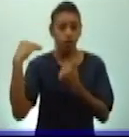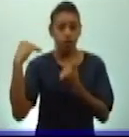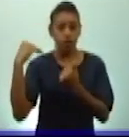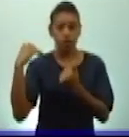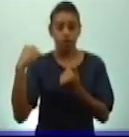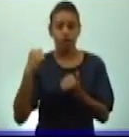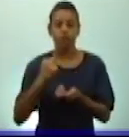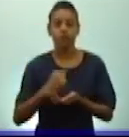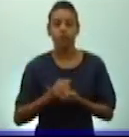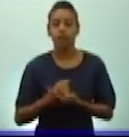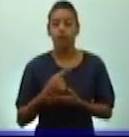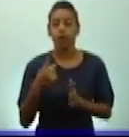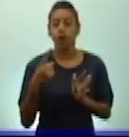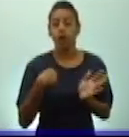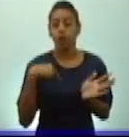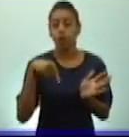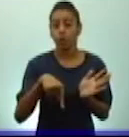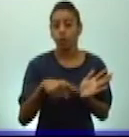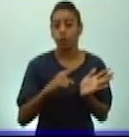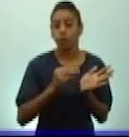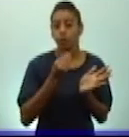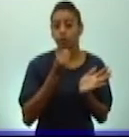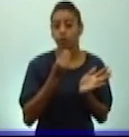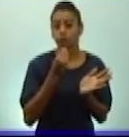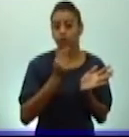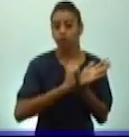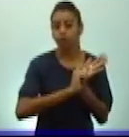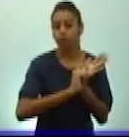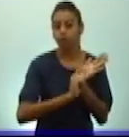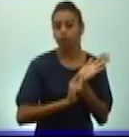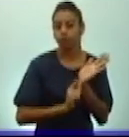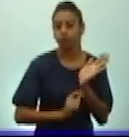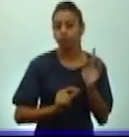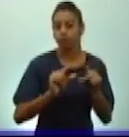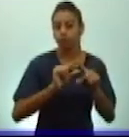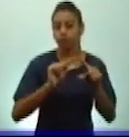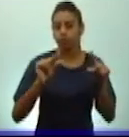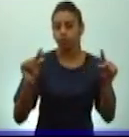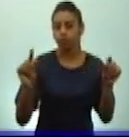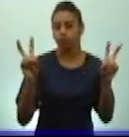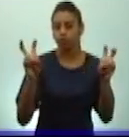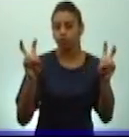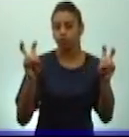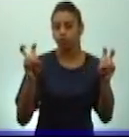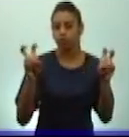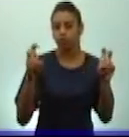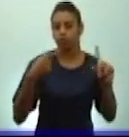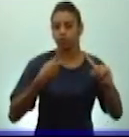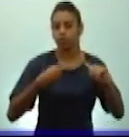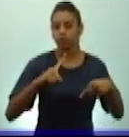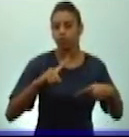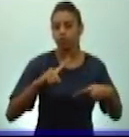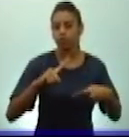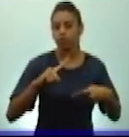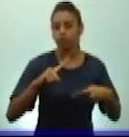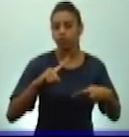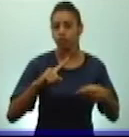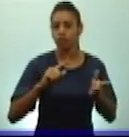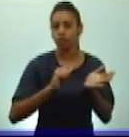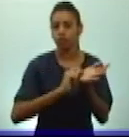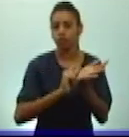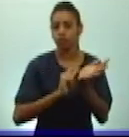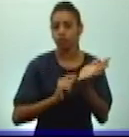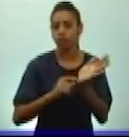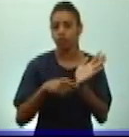Yo te propongo en la próxima diapositiva escribir el subtítulo siguiente: reacción de la burguesía nativa y el